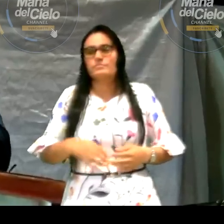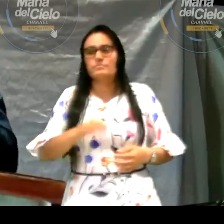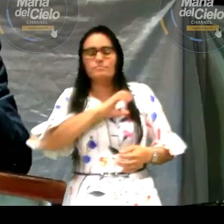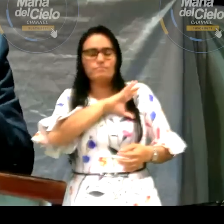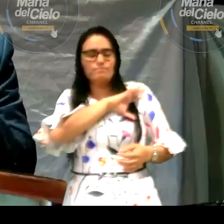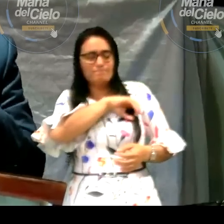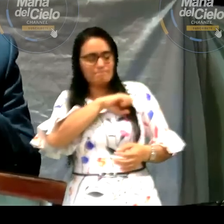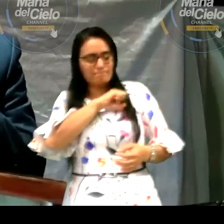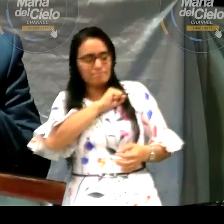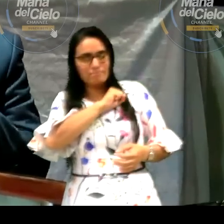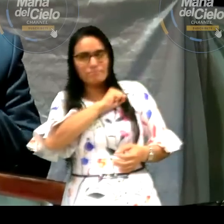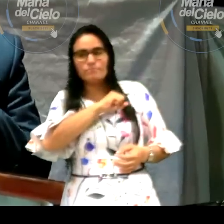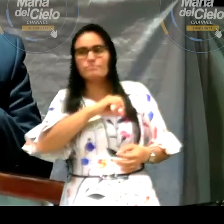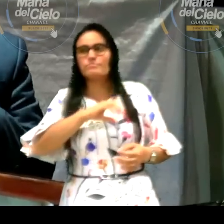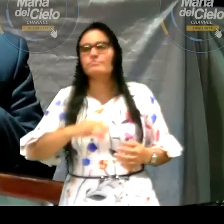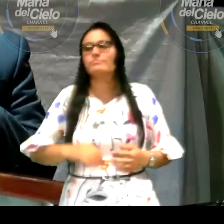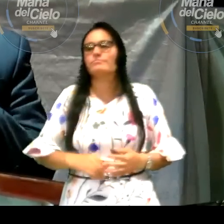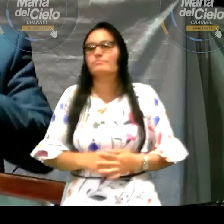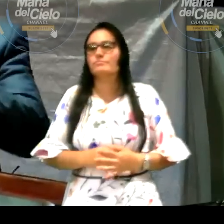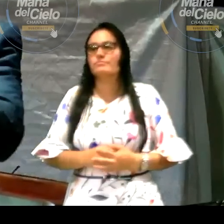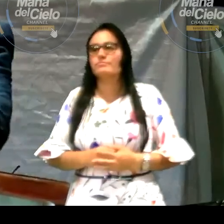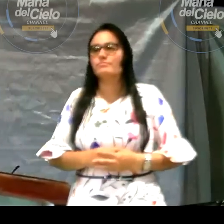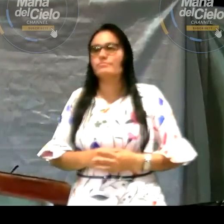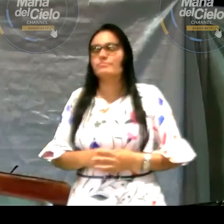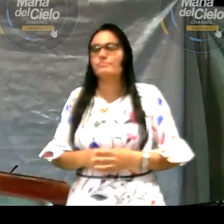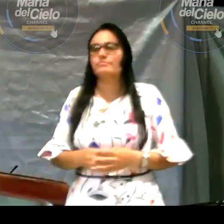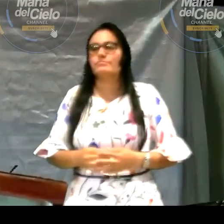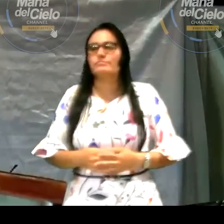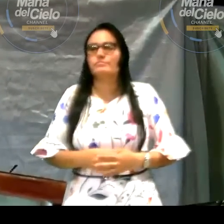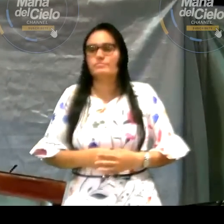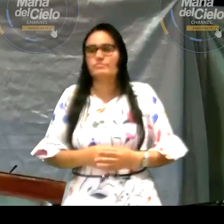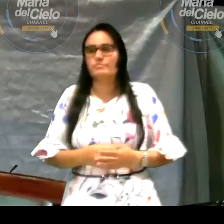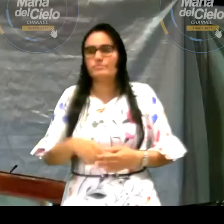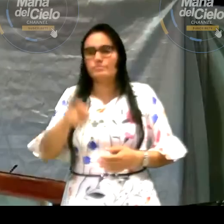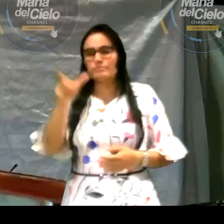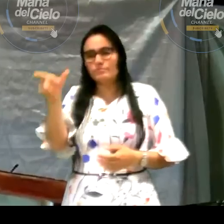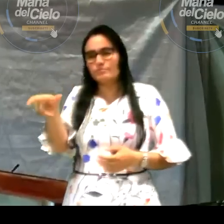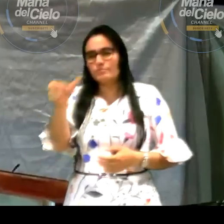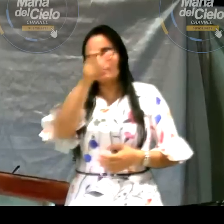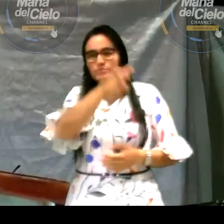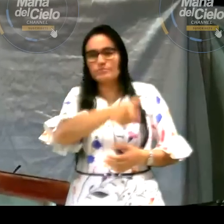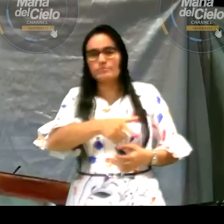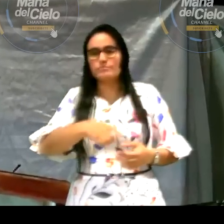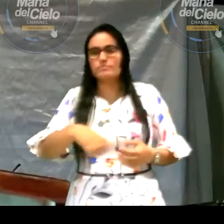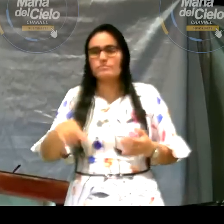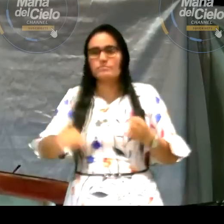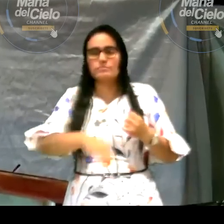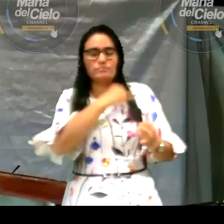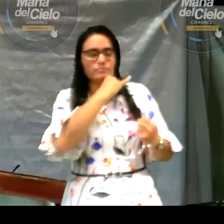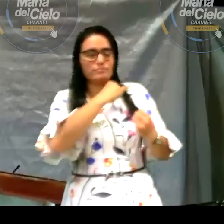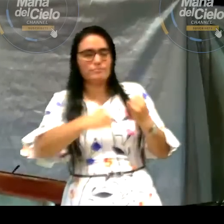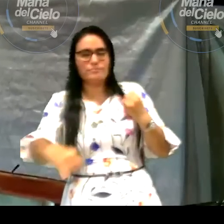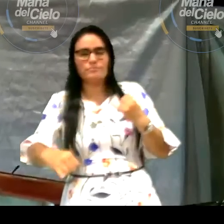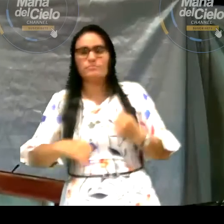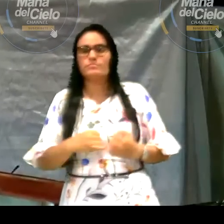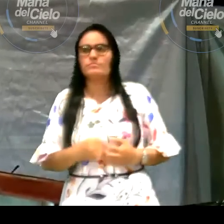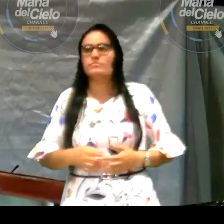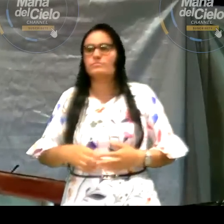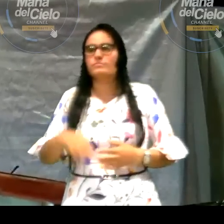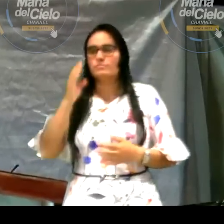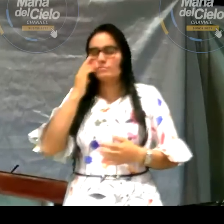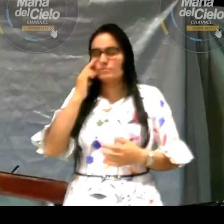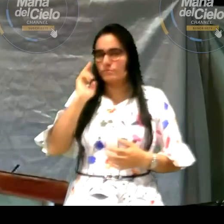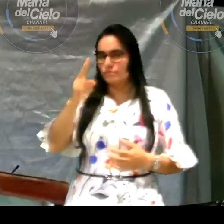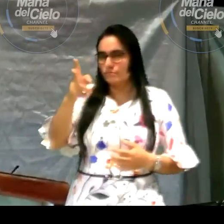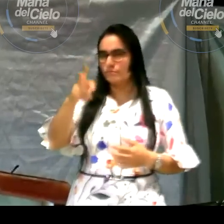a afectar positivamente. Humanamente, descartemos todo. Pero mire, señora, me